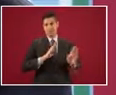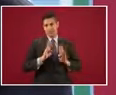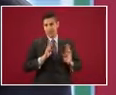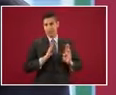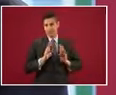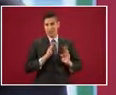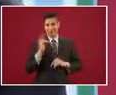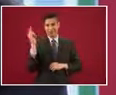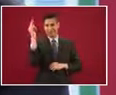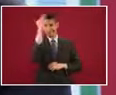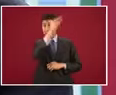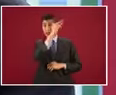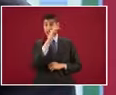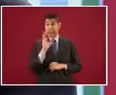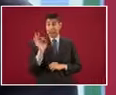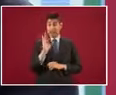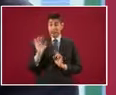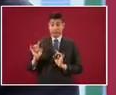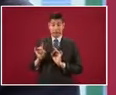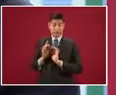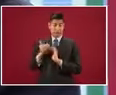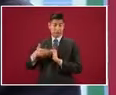aparece un comprador.